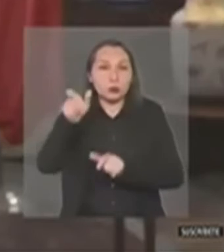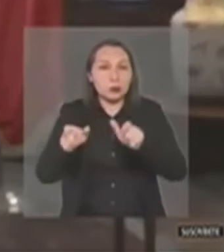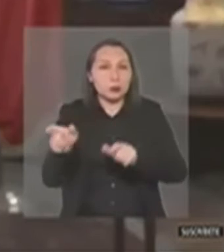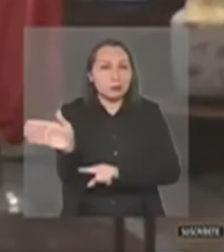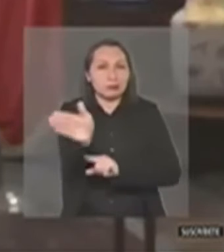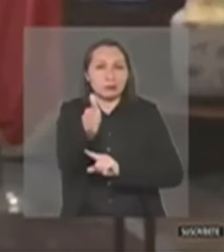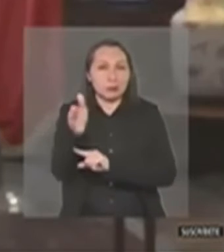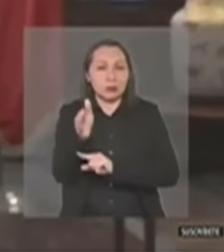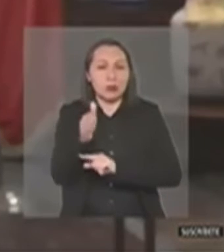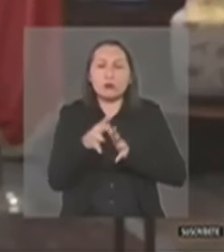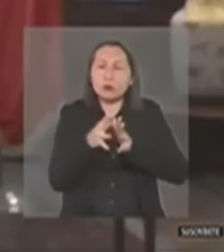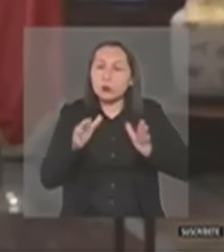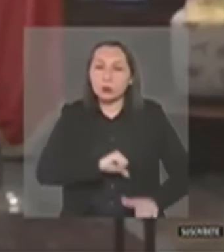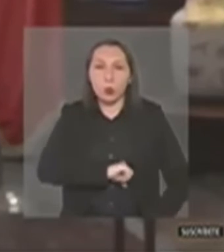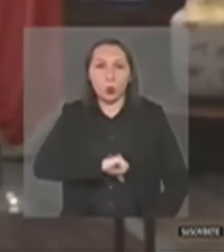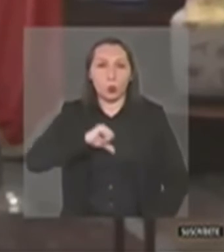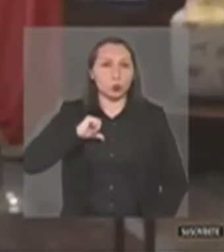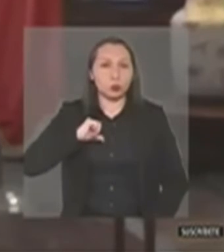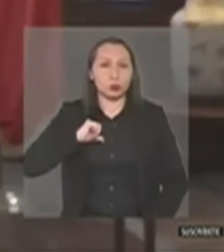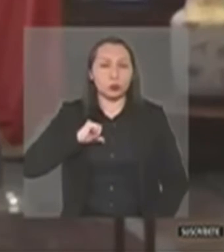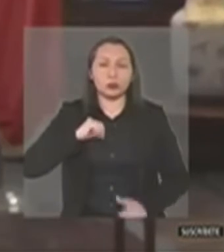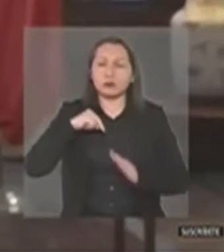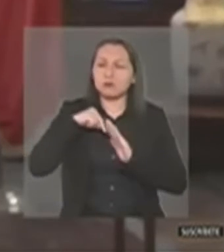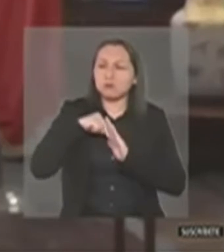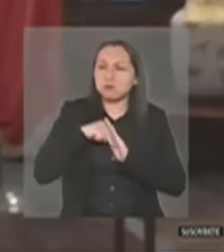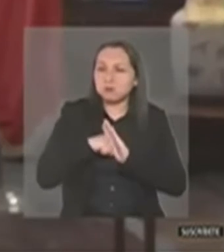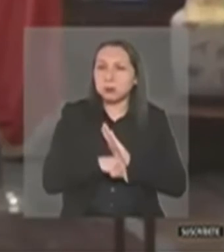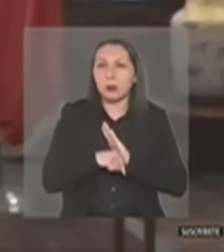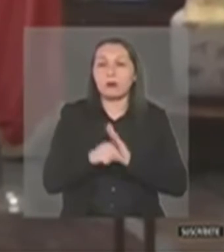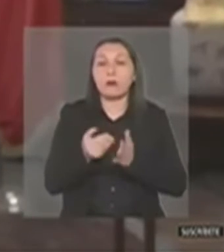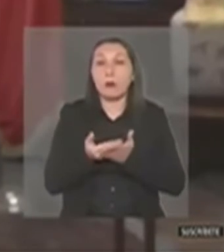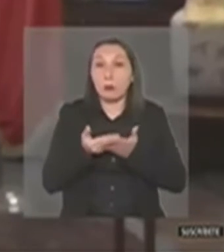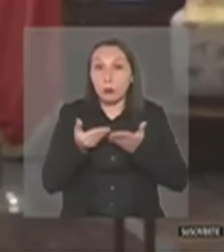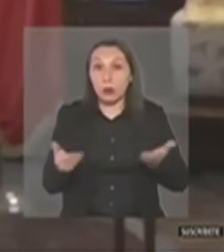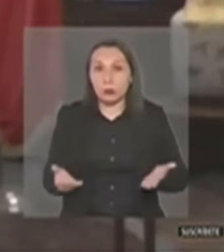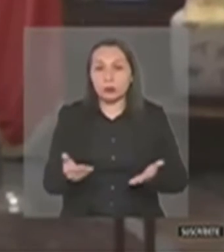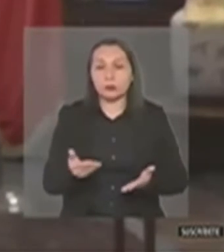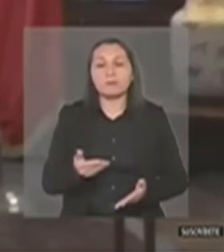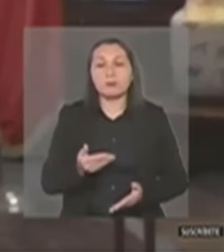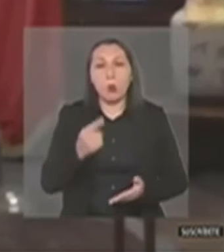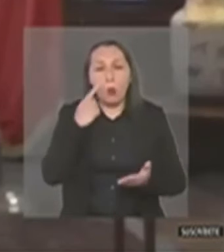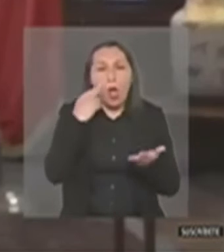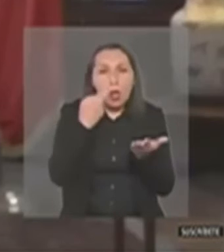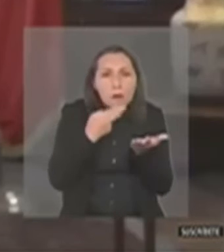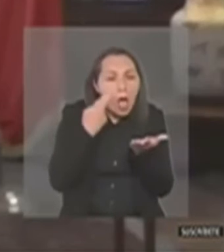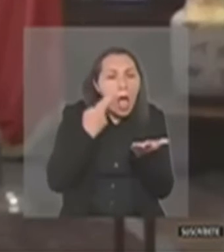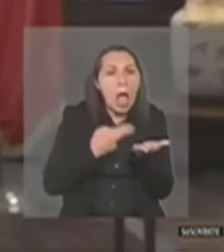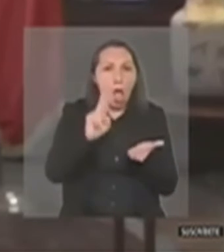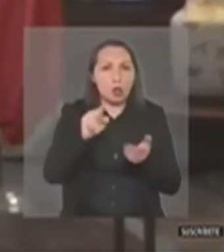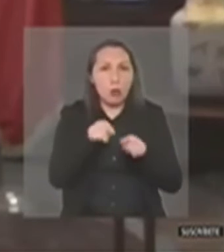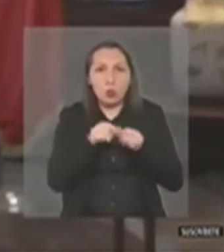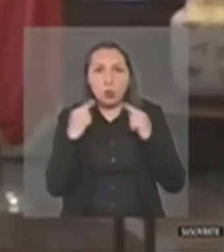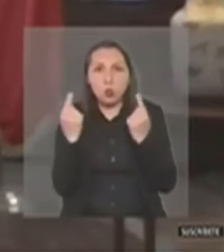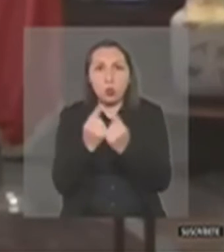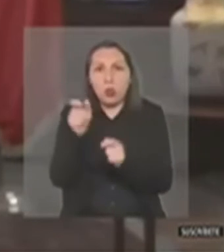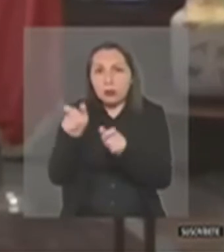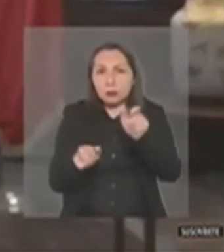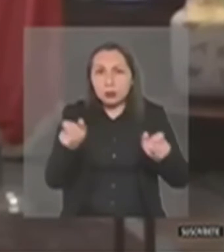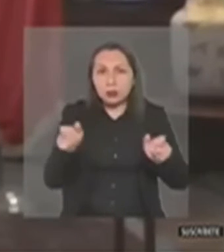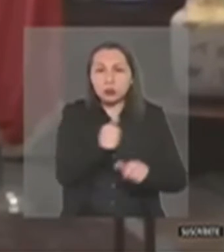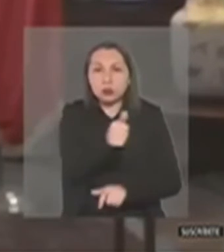don Freddy, que esa reforma constitucional el pueblo la había pedido. Y que en el gobierno de Sebastián